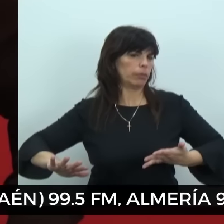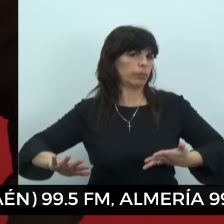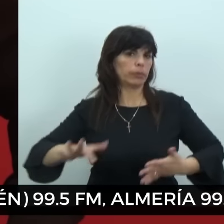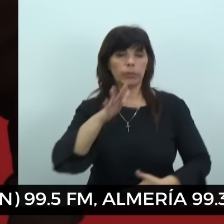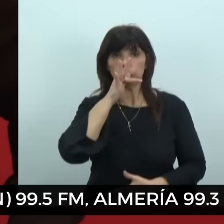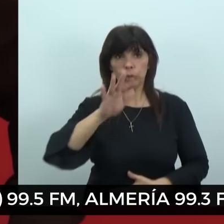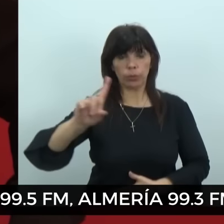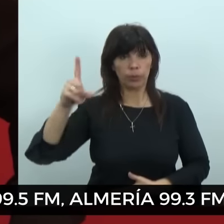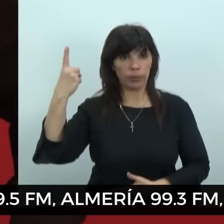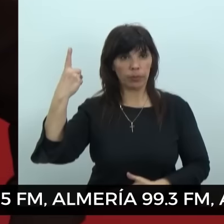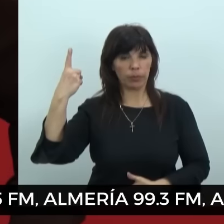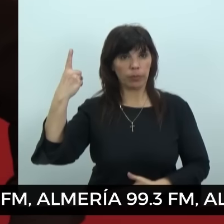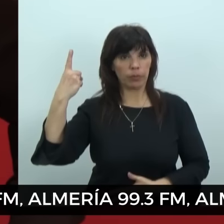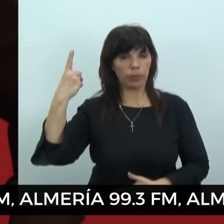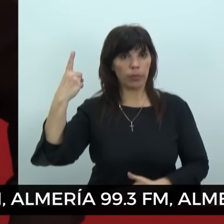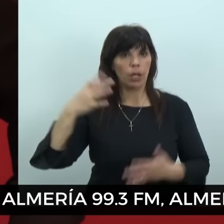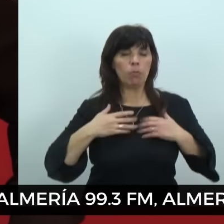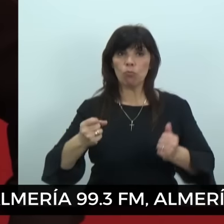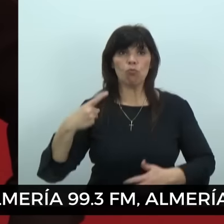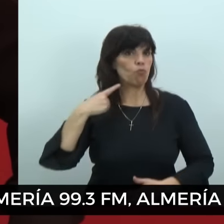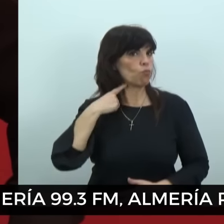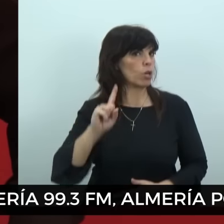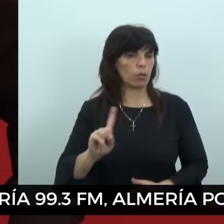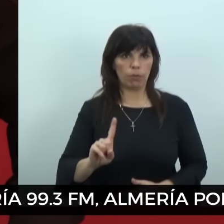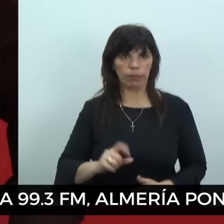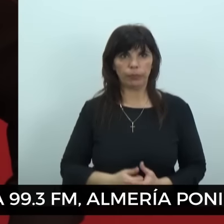La promesa de Dios no pierde el poder.